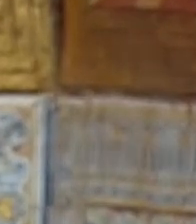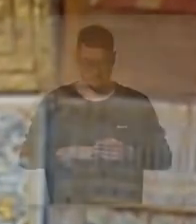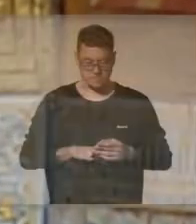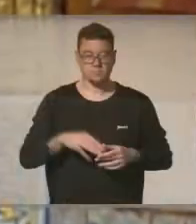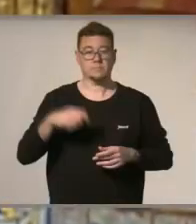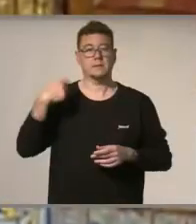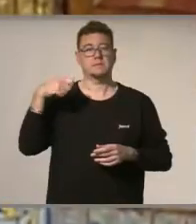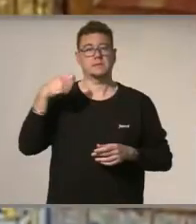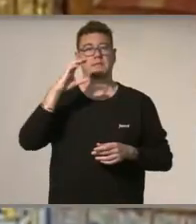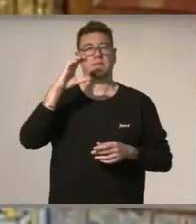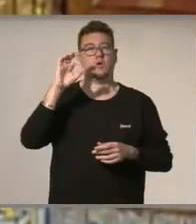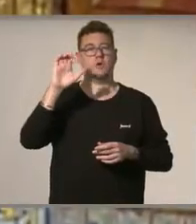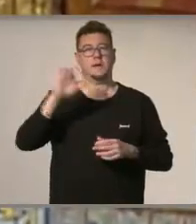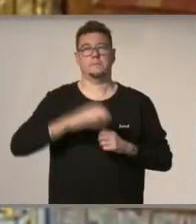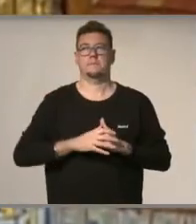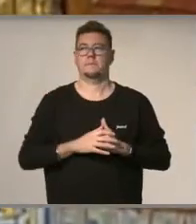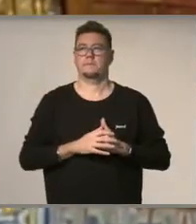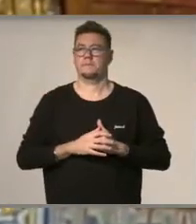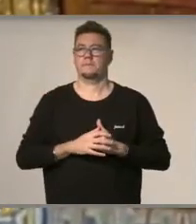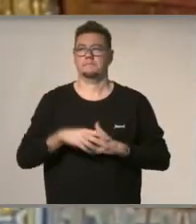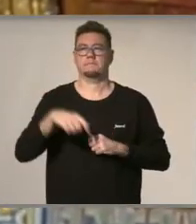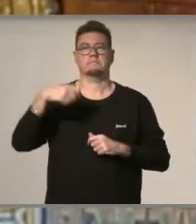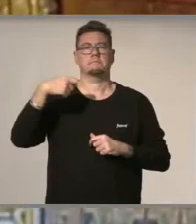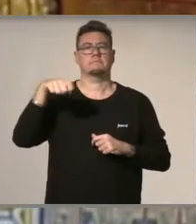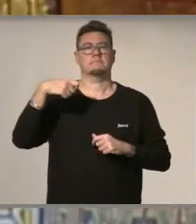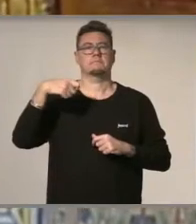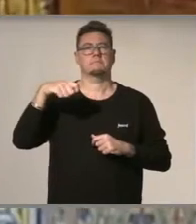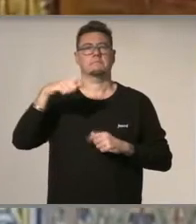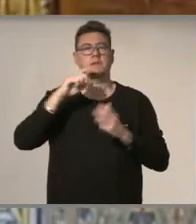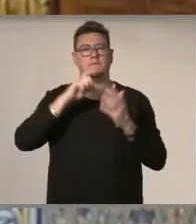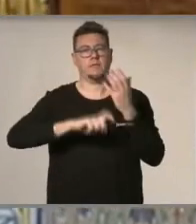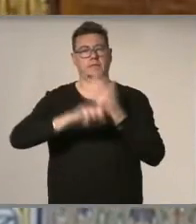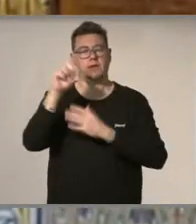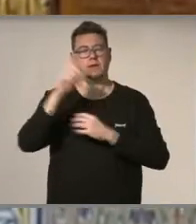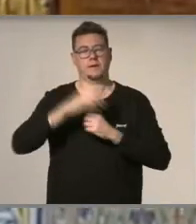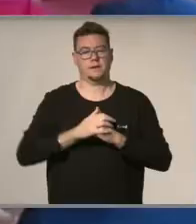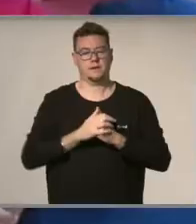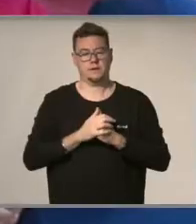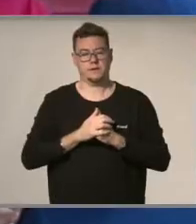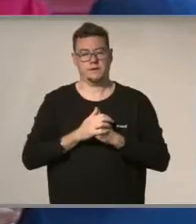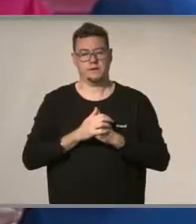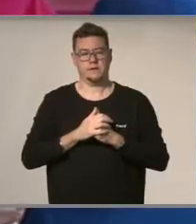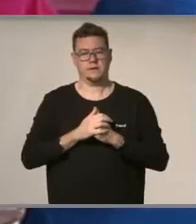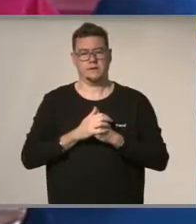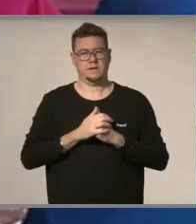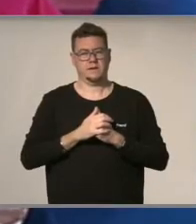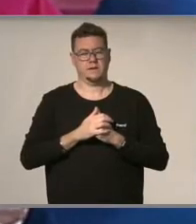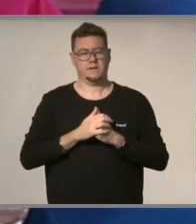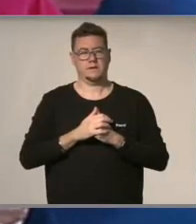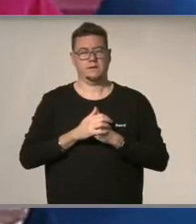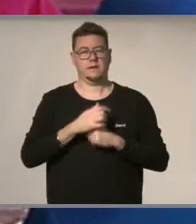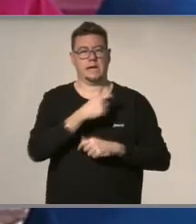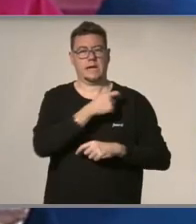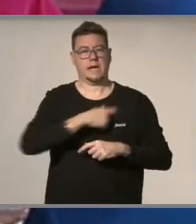Presidente de la COE, presidente de la Fundación, querido teniente general,